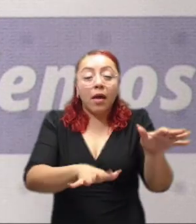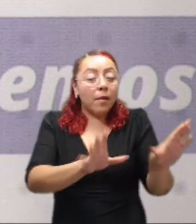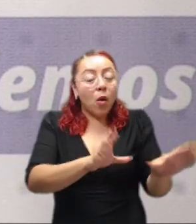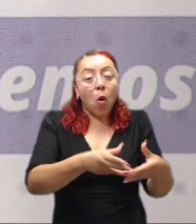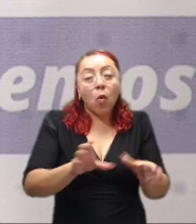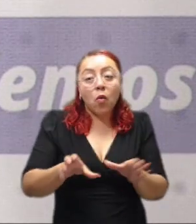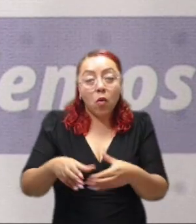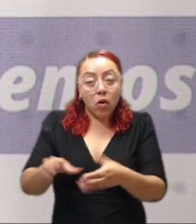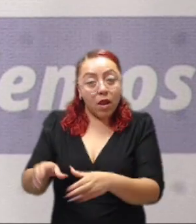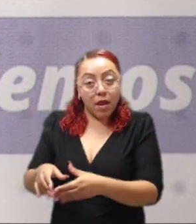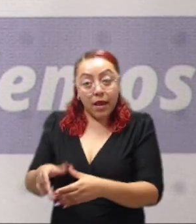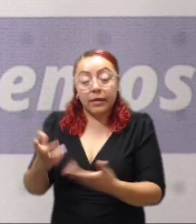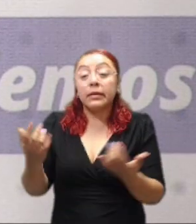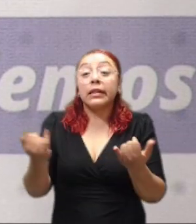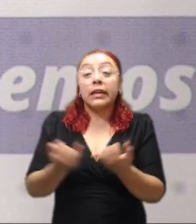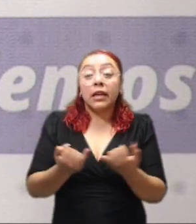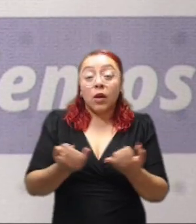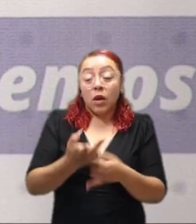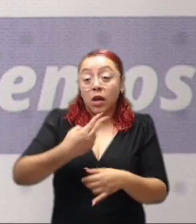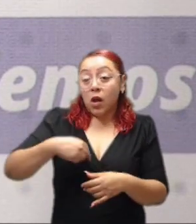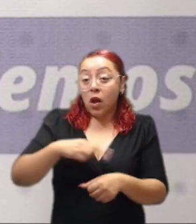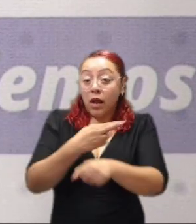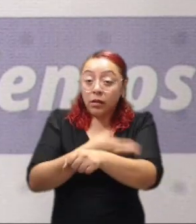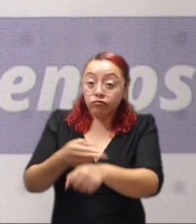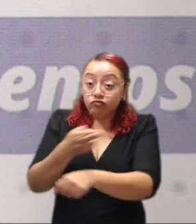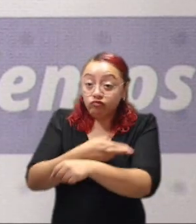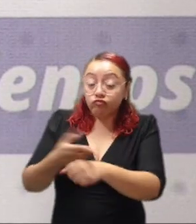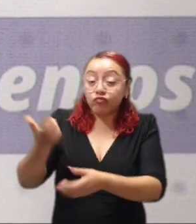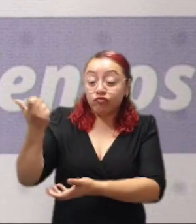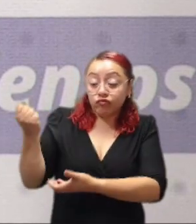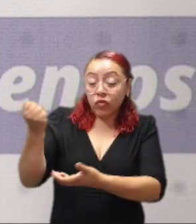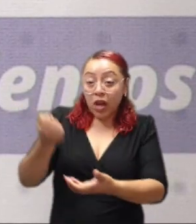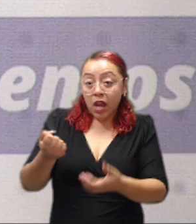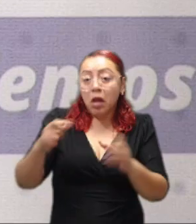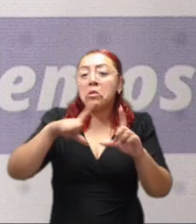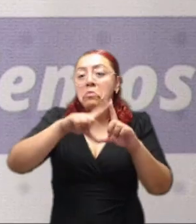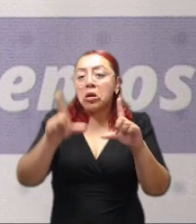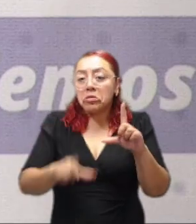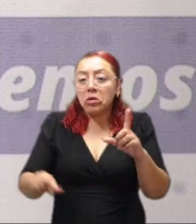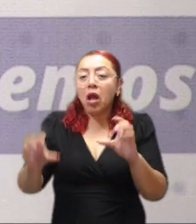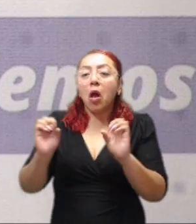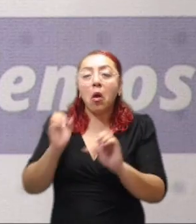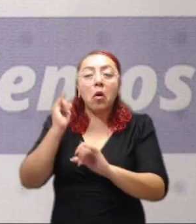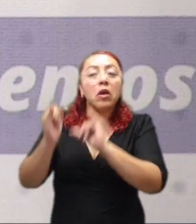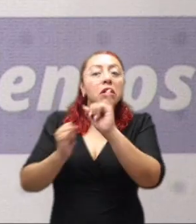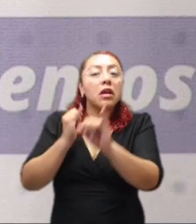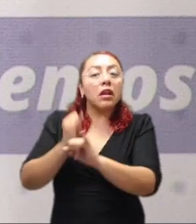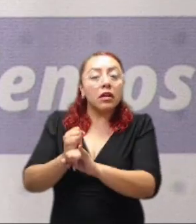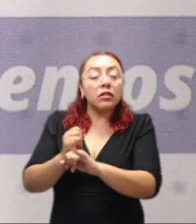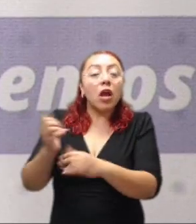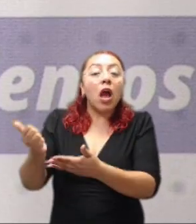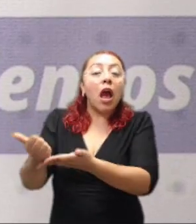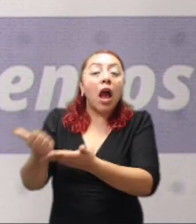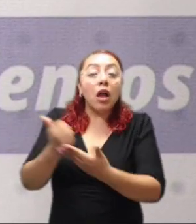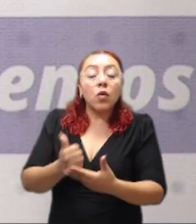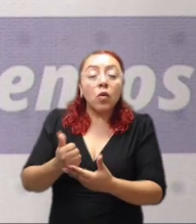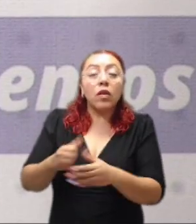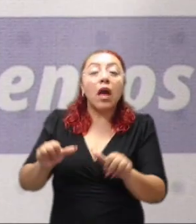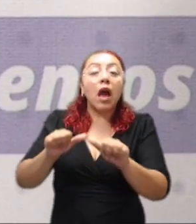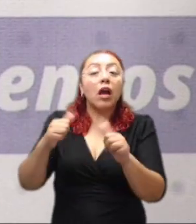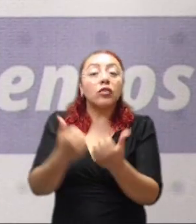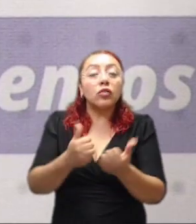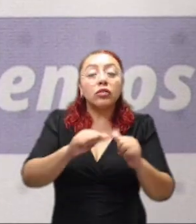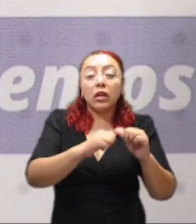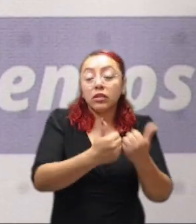recursos eh nacionales e internacionales para que por medio de organizaciones civiles se puedan habilitar nuestras